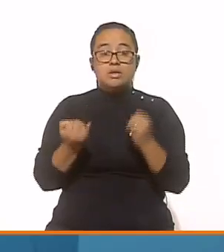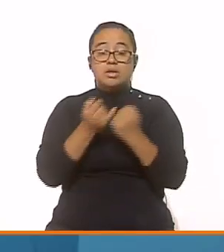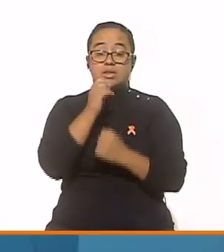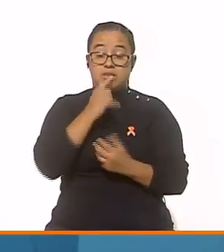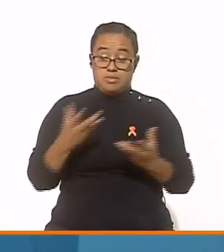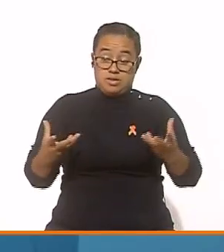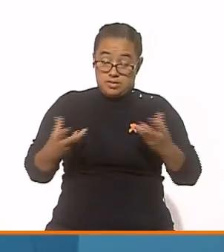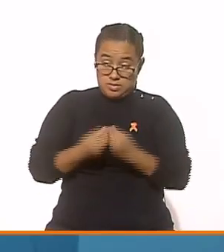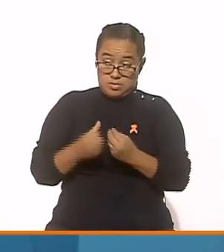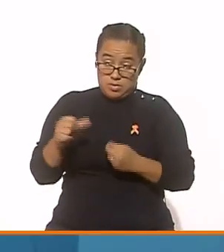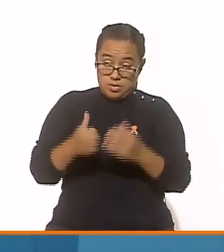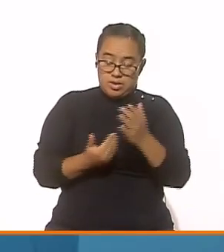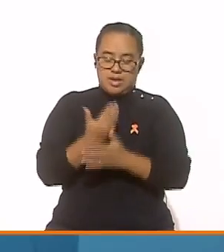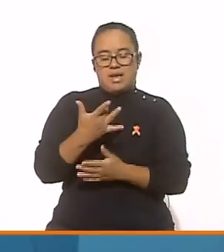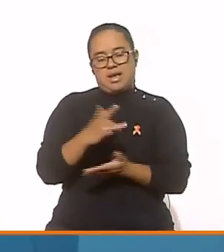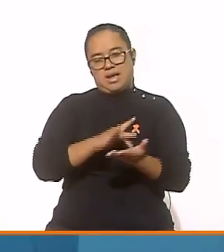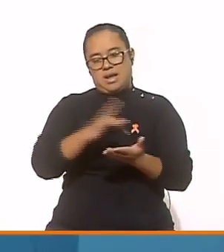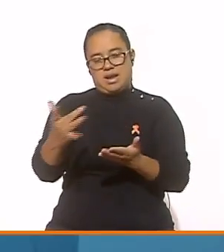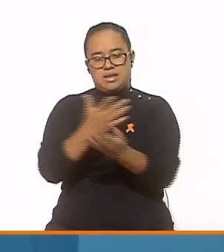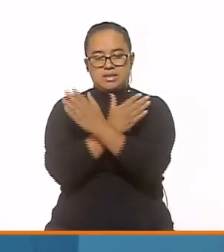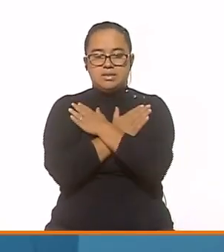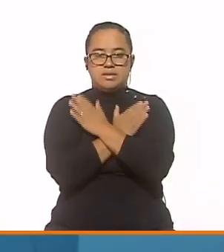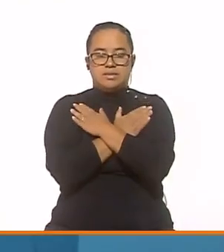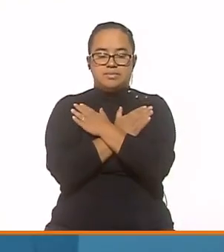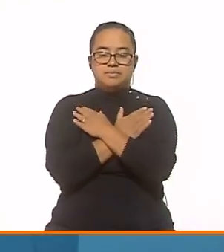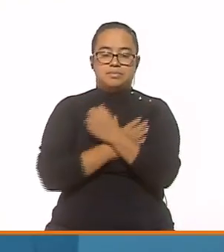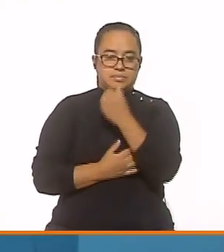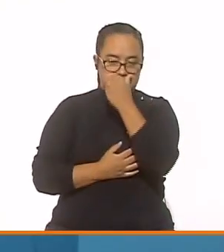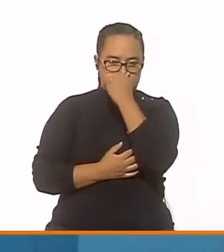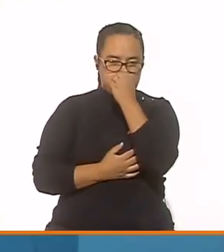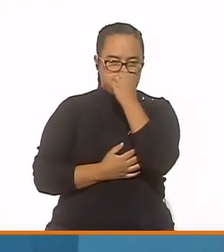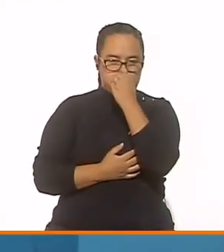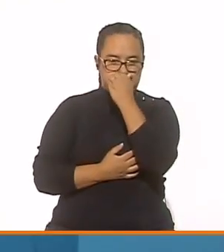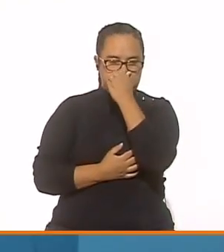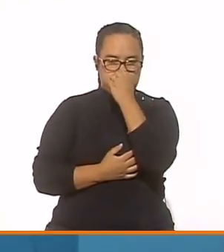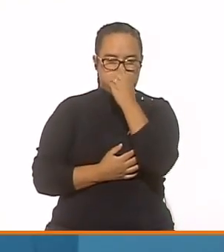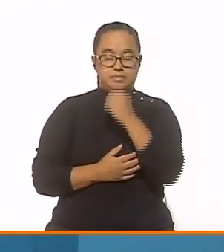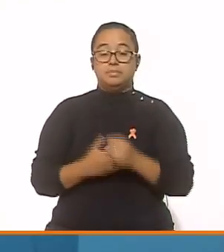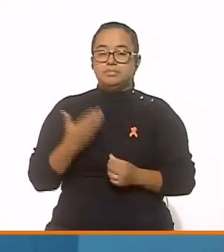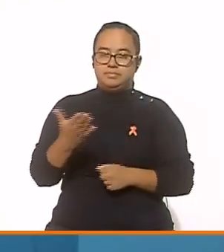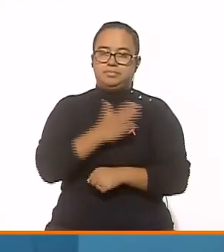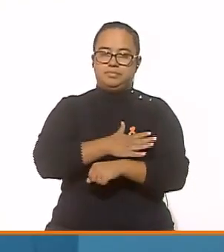estés con nosotras esta mañana. Te mandamos un abrazo y gracias. Buen día, hasta luego. Buen día.